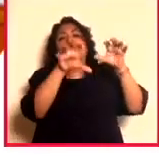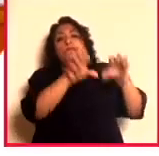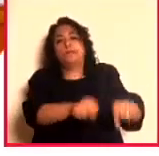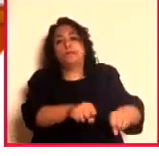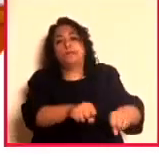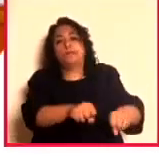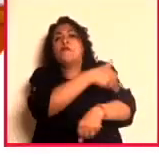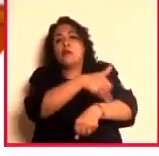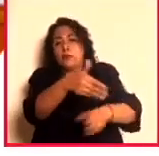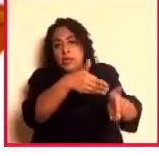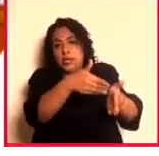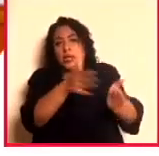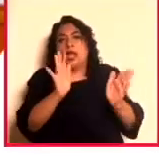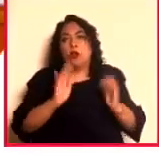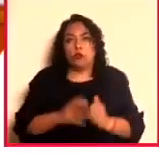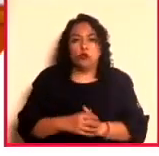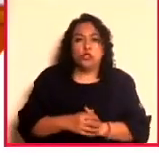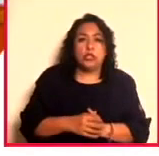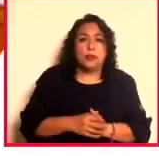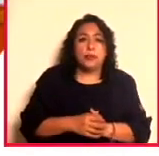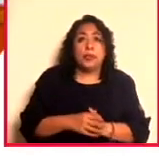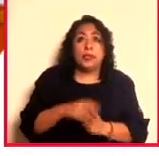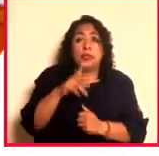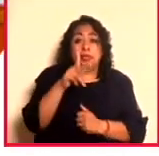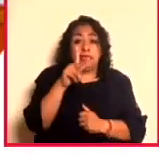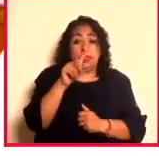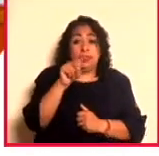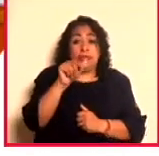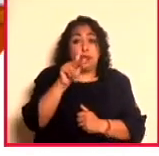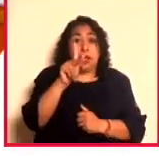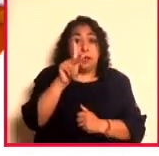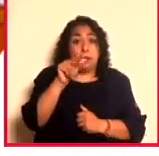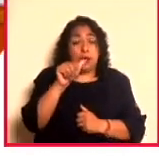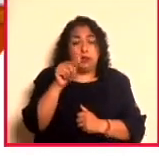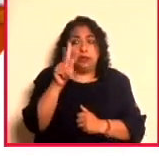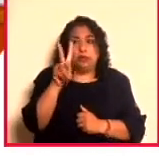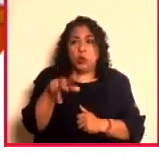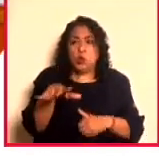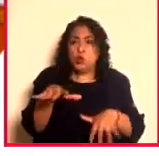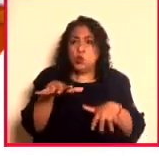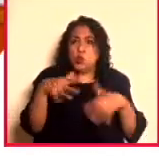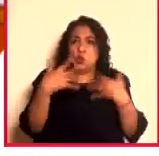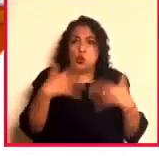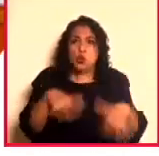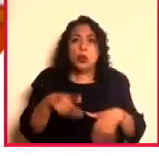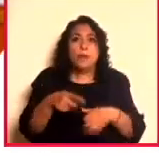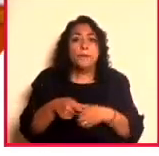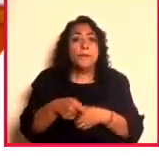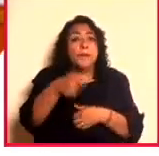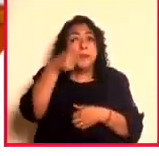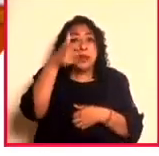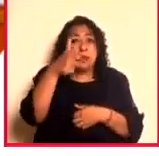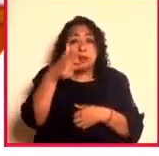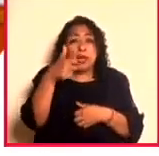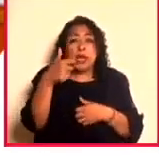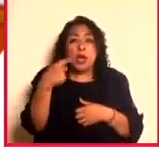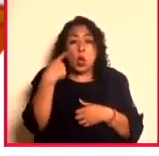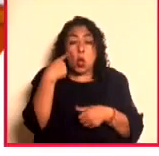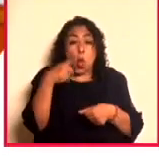cocinando. Su tapa pincho ha sido impresionante. Primero ha sido una explosión de color.